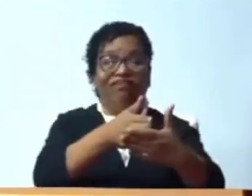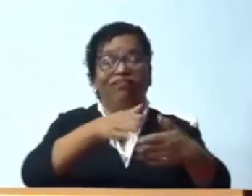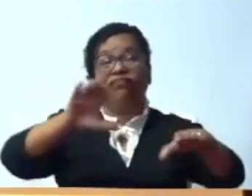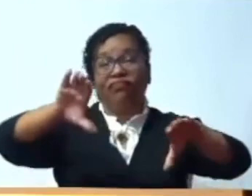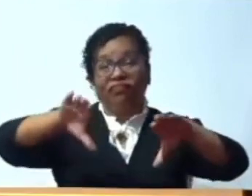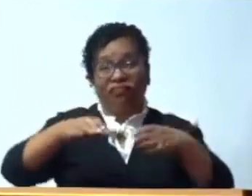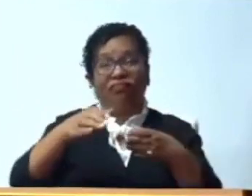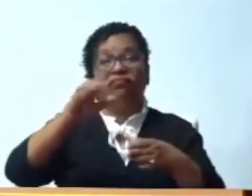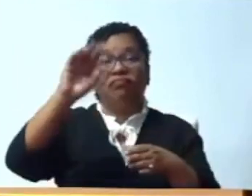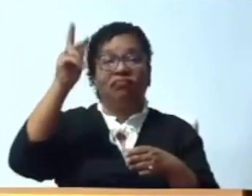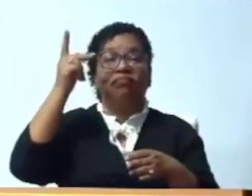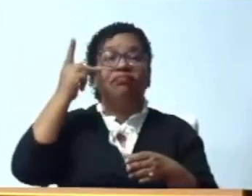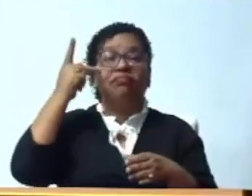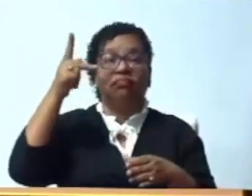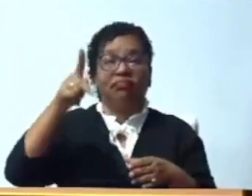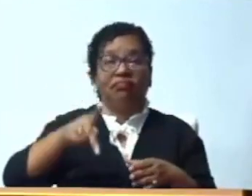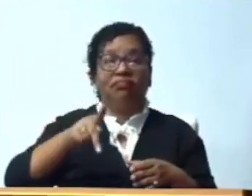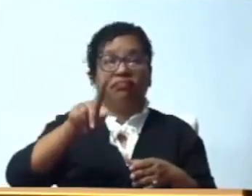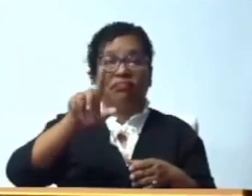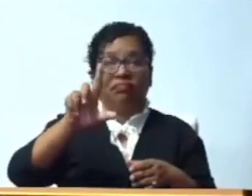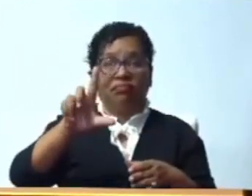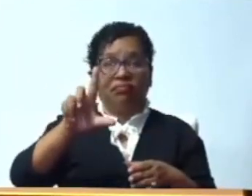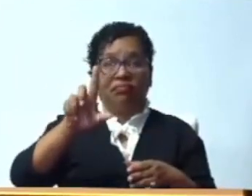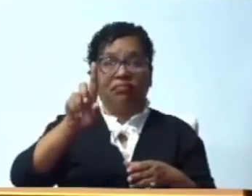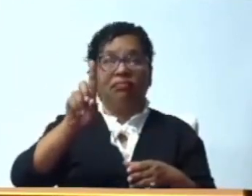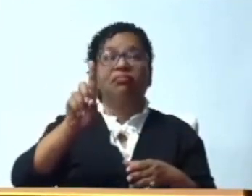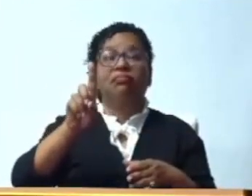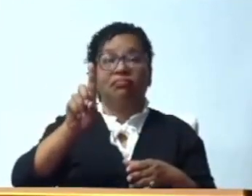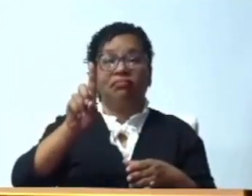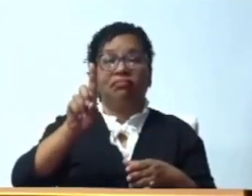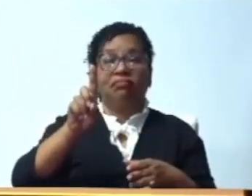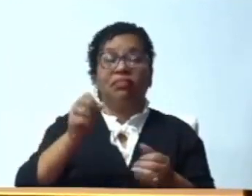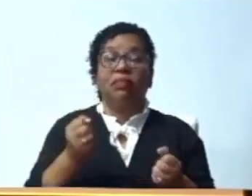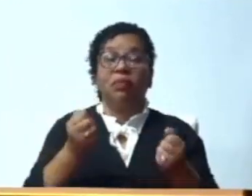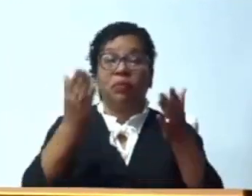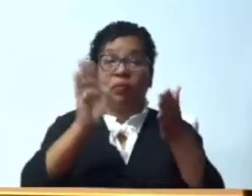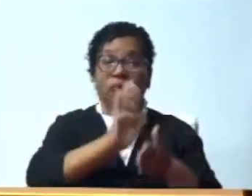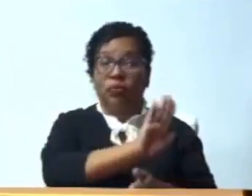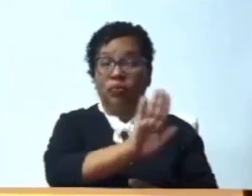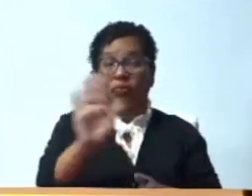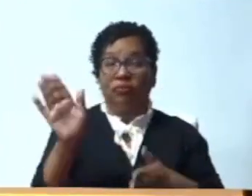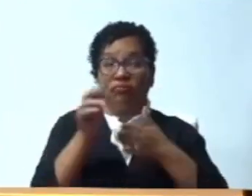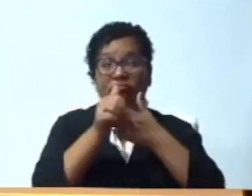Dominicana y muchos de sus dirigentes